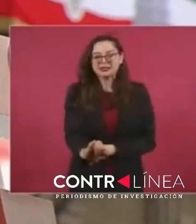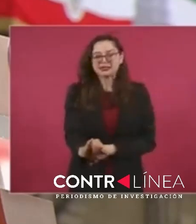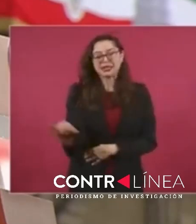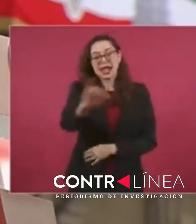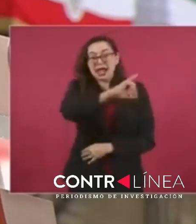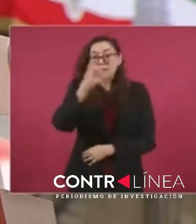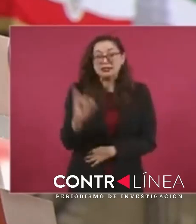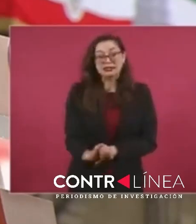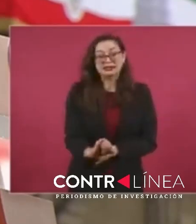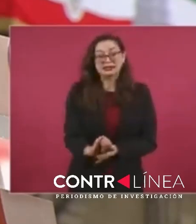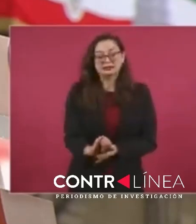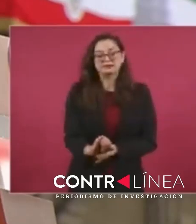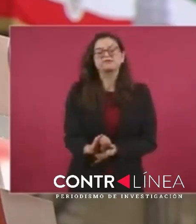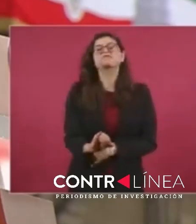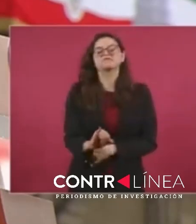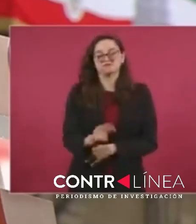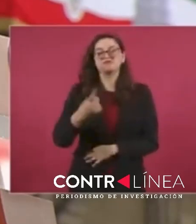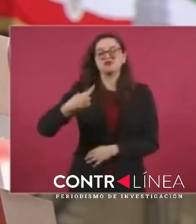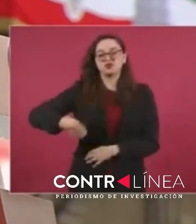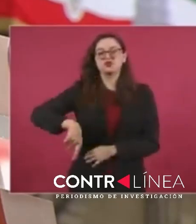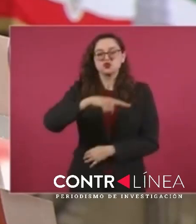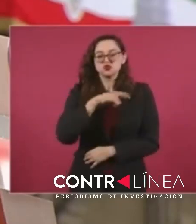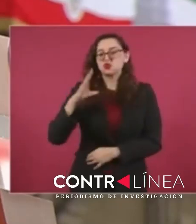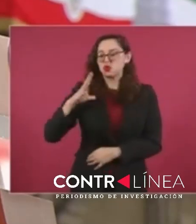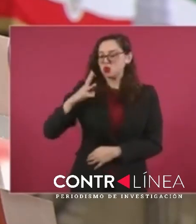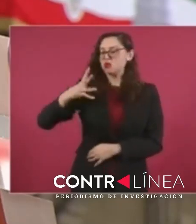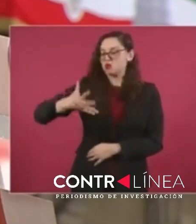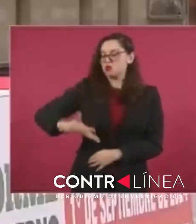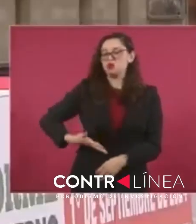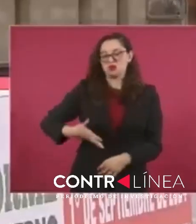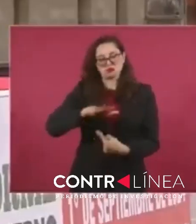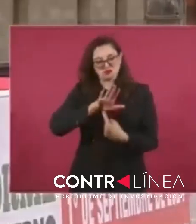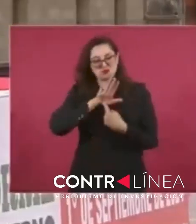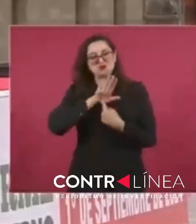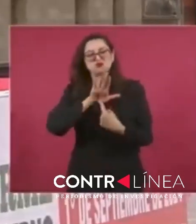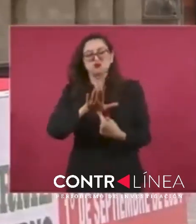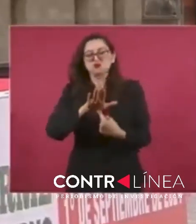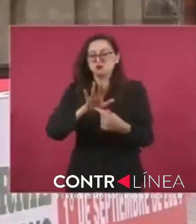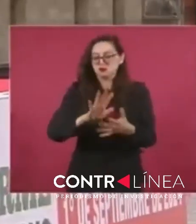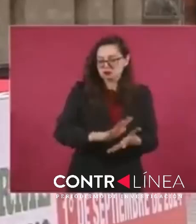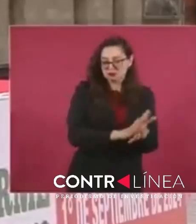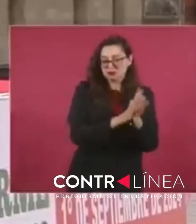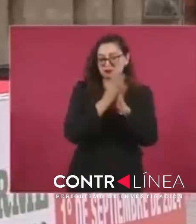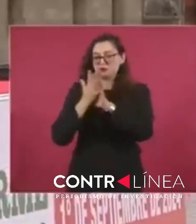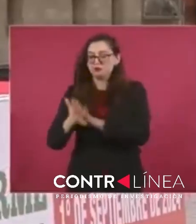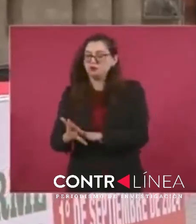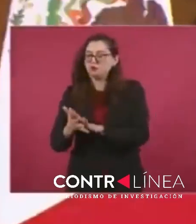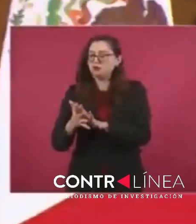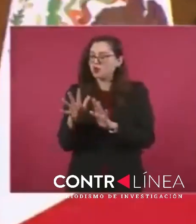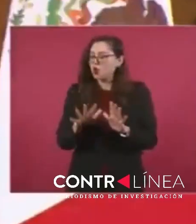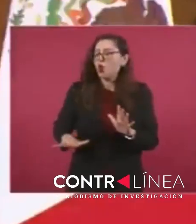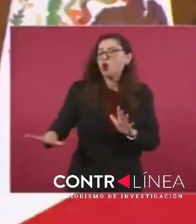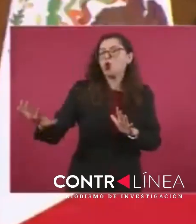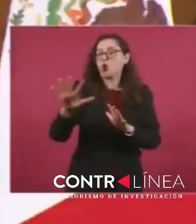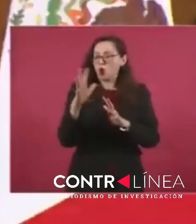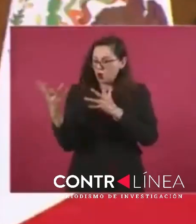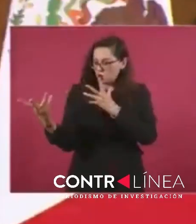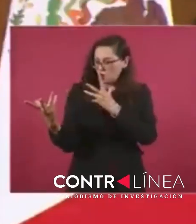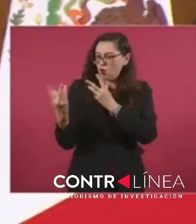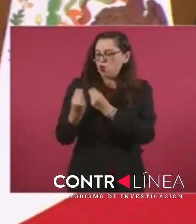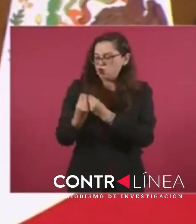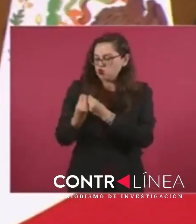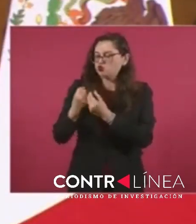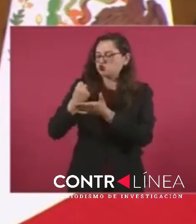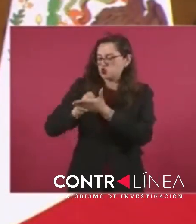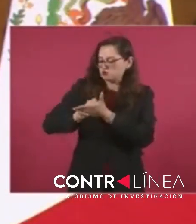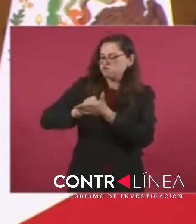el haber podido demostrar que se puede transformar con el apoyo del pueblo, aunque se tenga